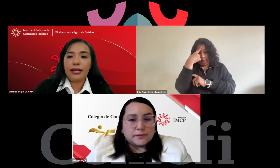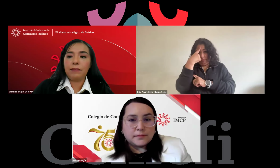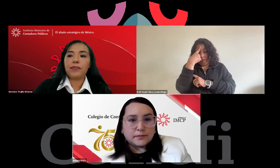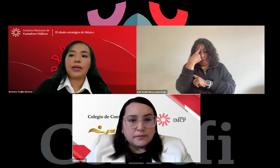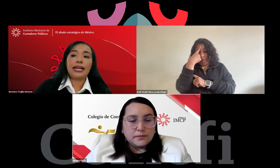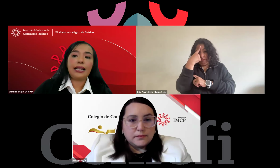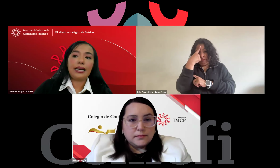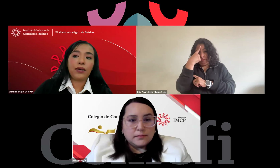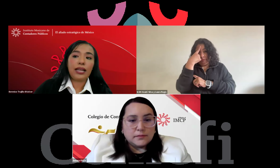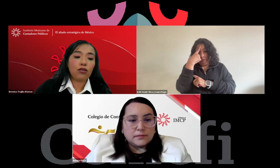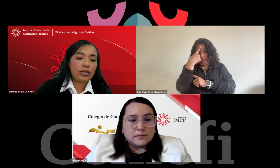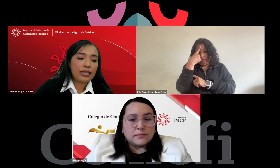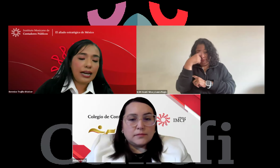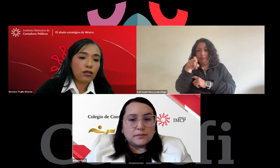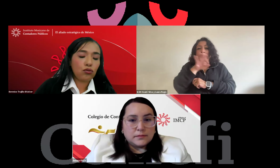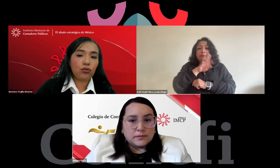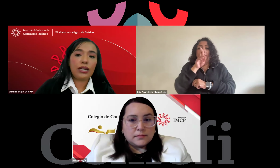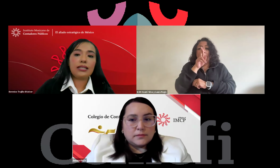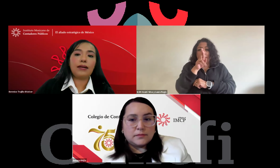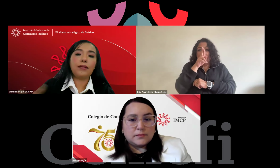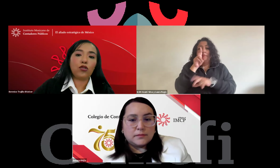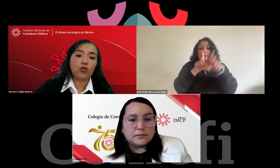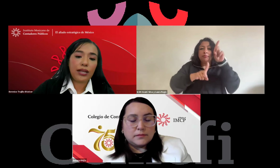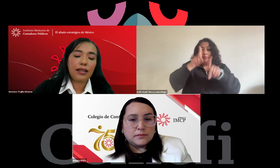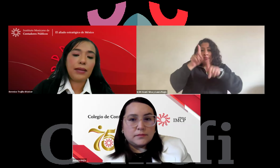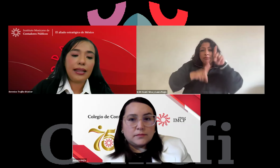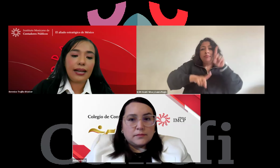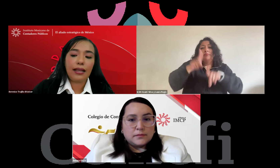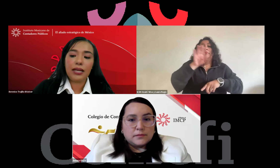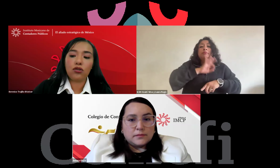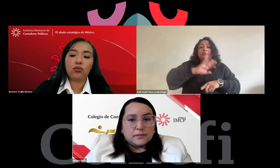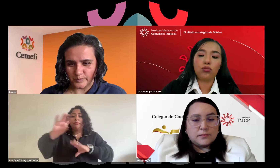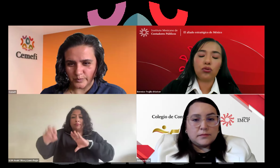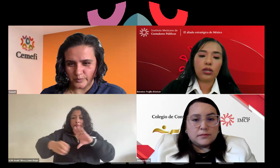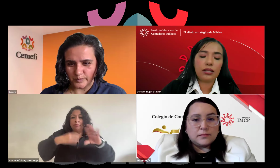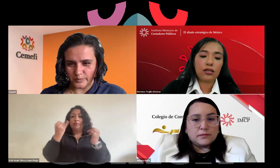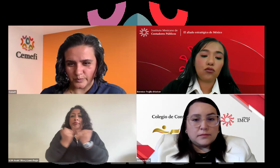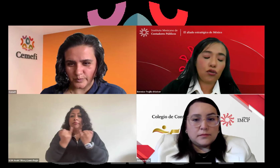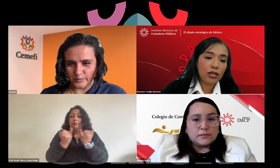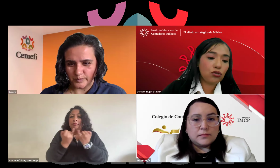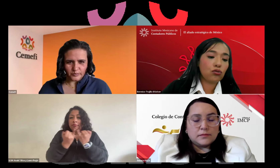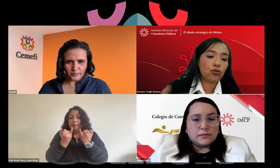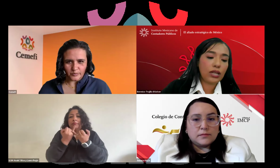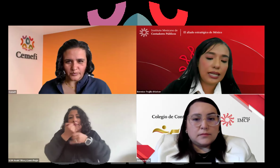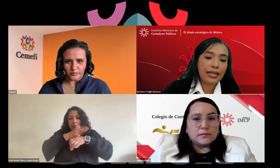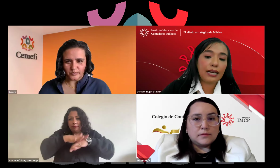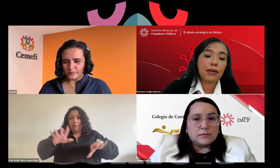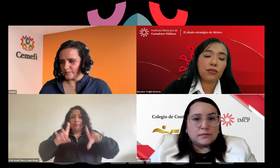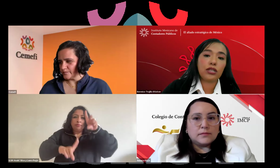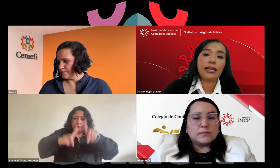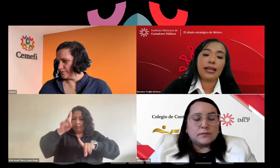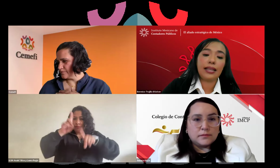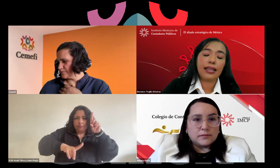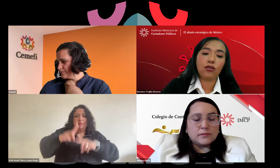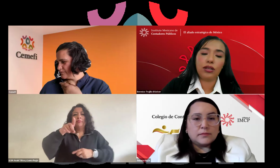que, puedan contestar ahí sus dudas. Nos pueden mandar también su información, sus dudas que